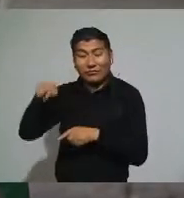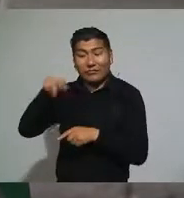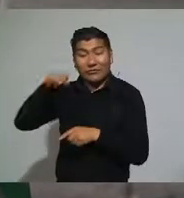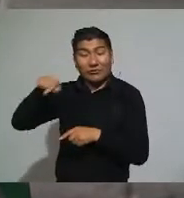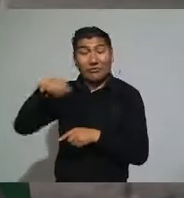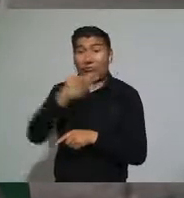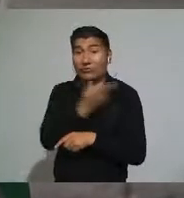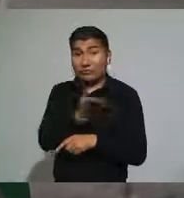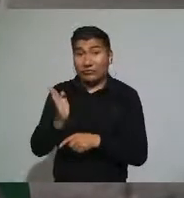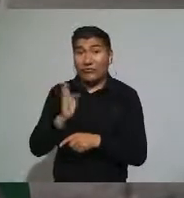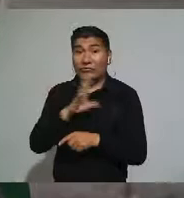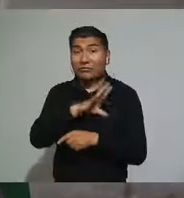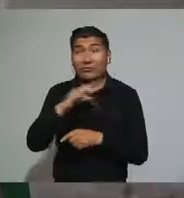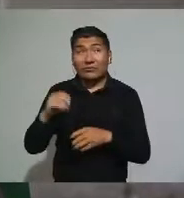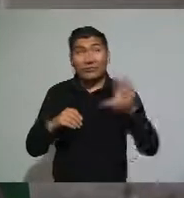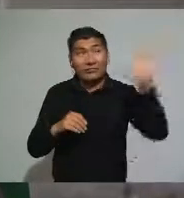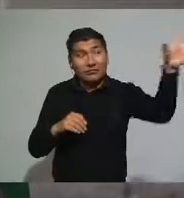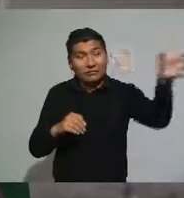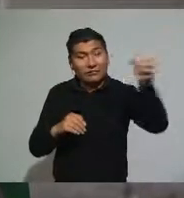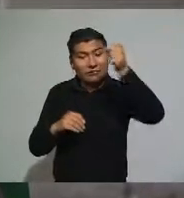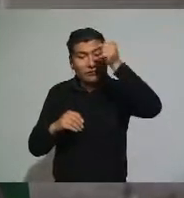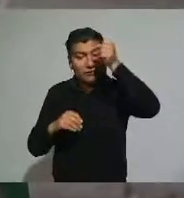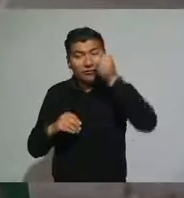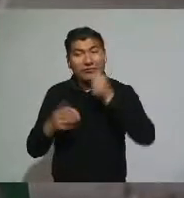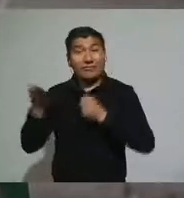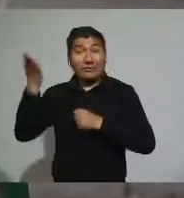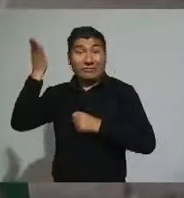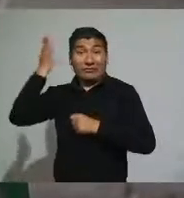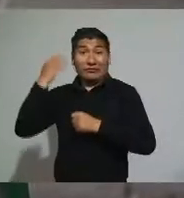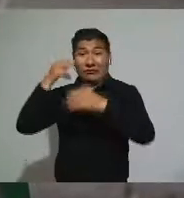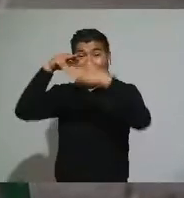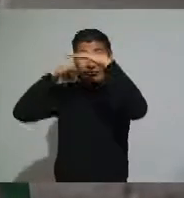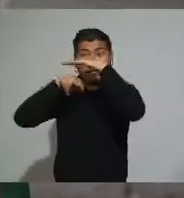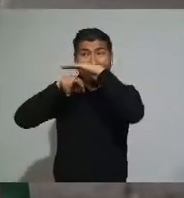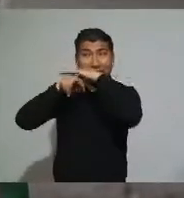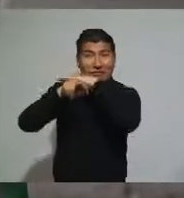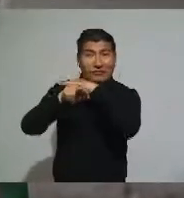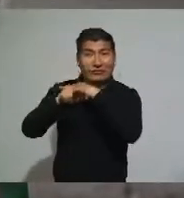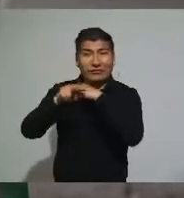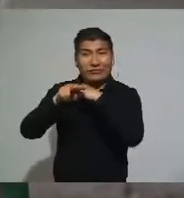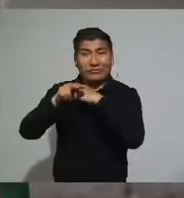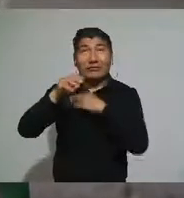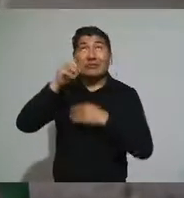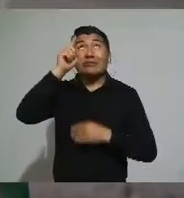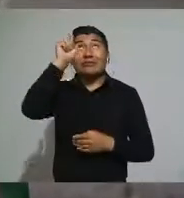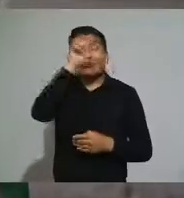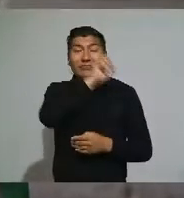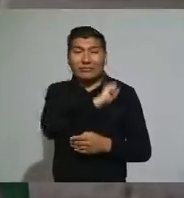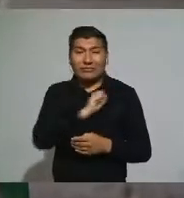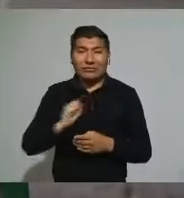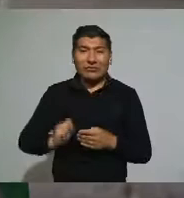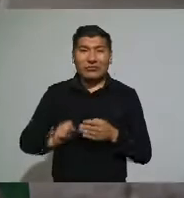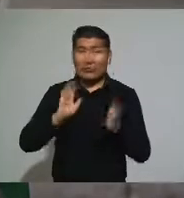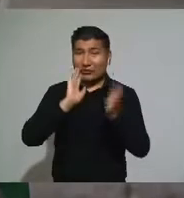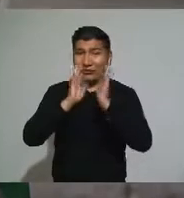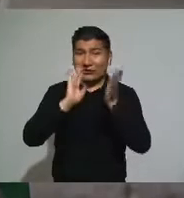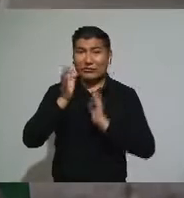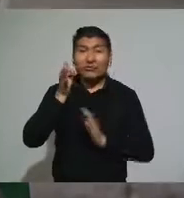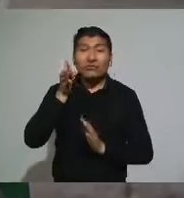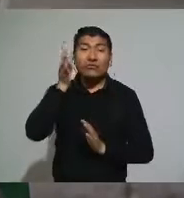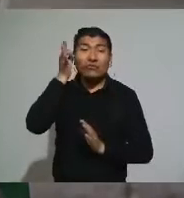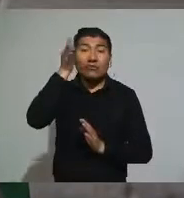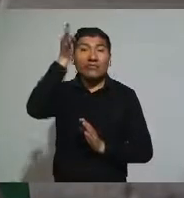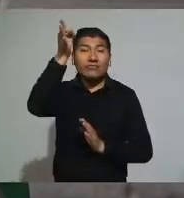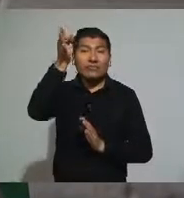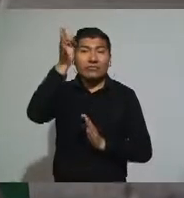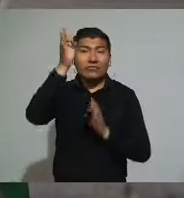cosas y trae estas antiguas profecías. El Señor habla del futuro con